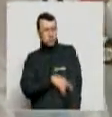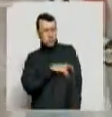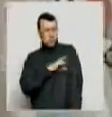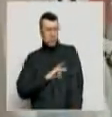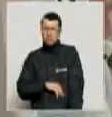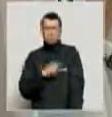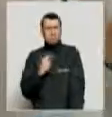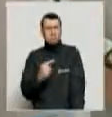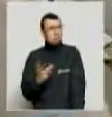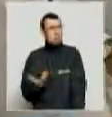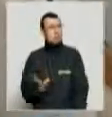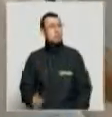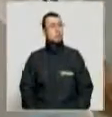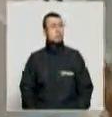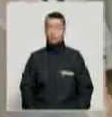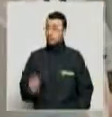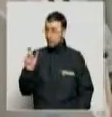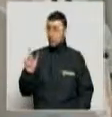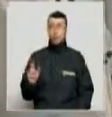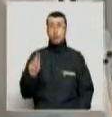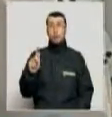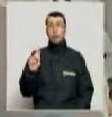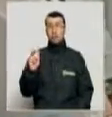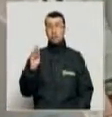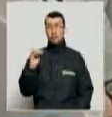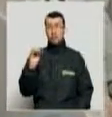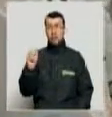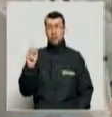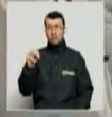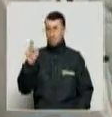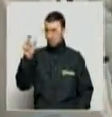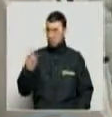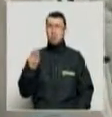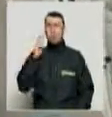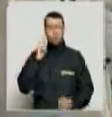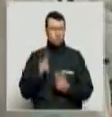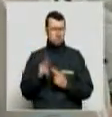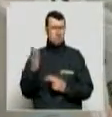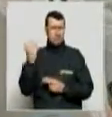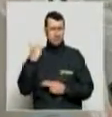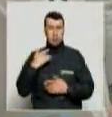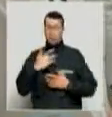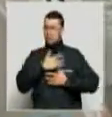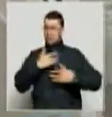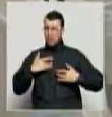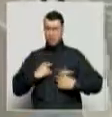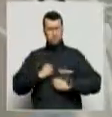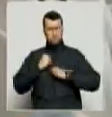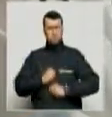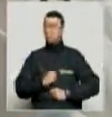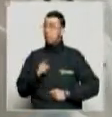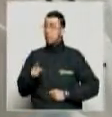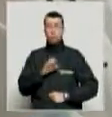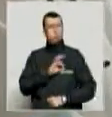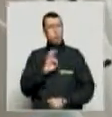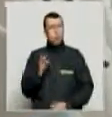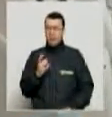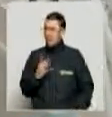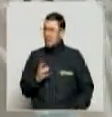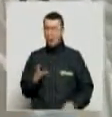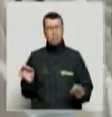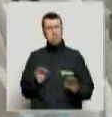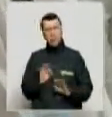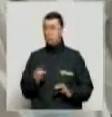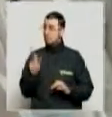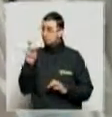Claro. Fabián es un paciente que lo hemos reconocido siempre por ser una persona muy sana, llamativamente nunca le duele nada, siempre se siente bien, es un